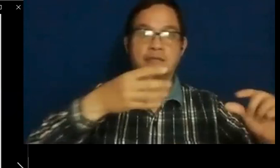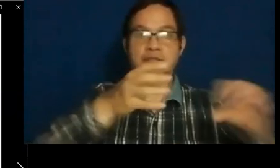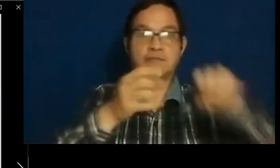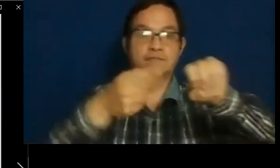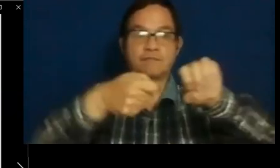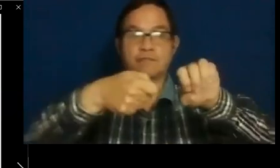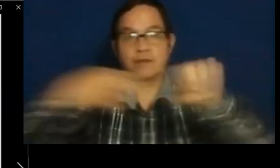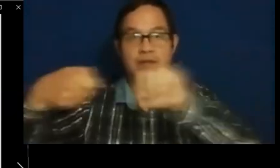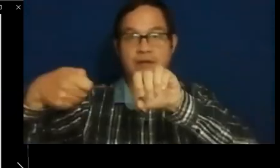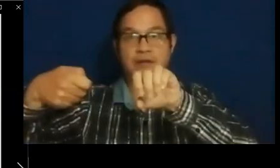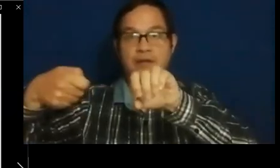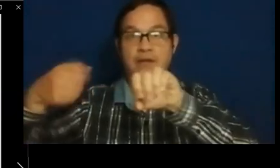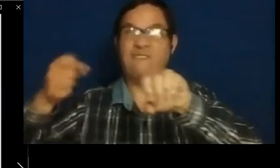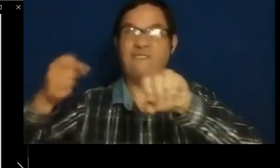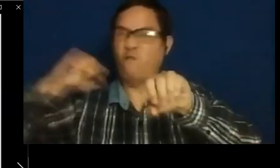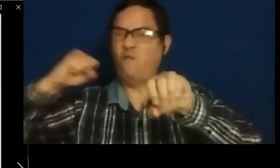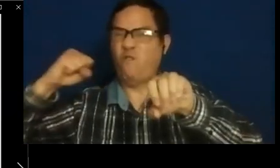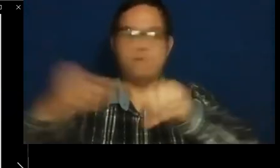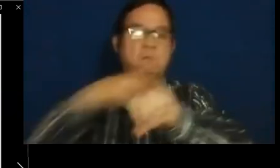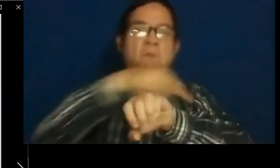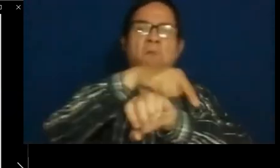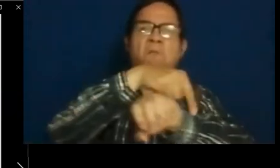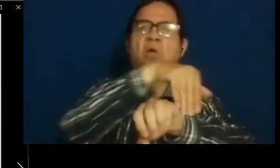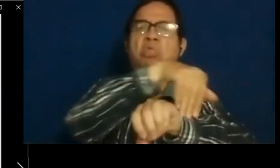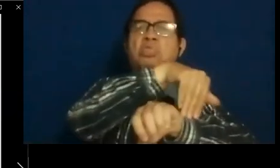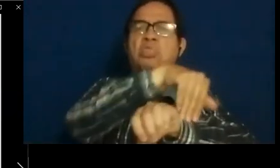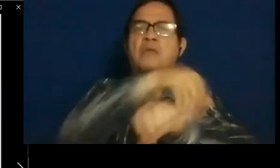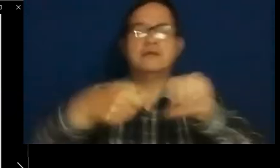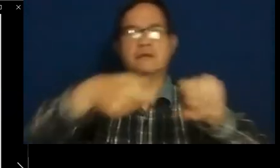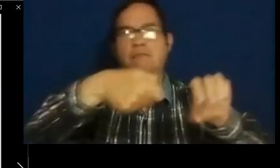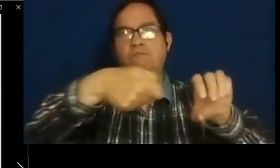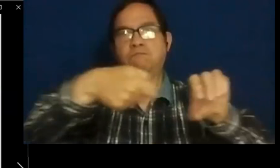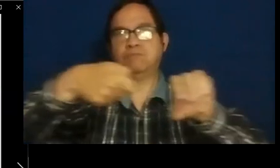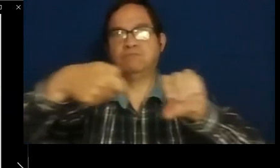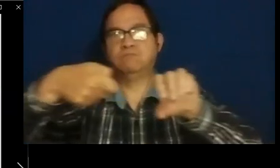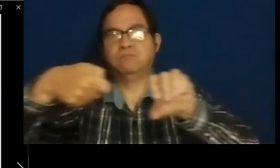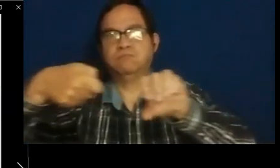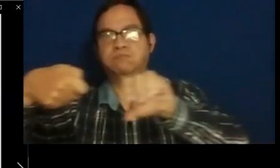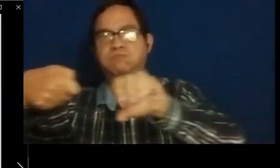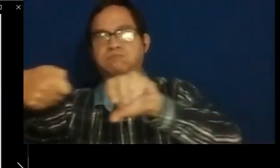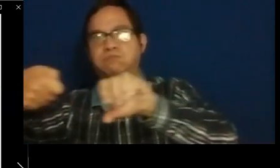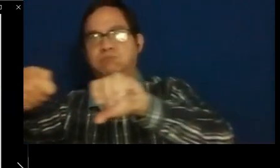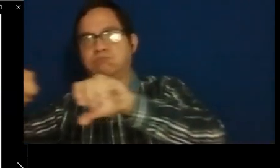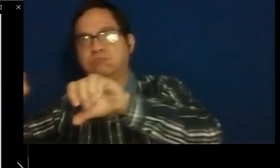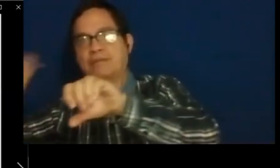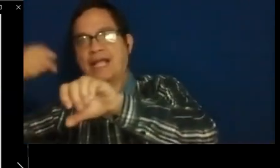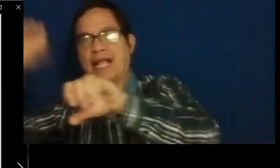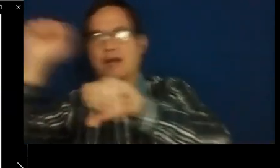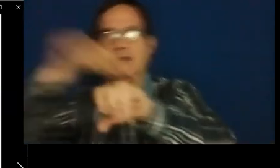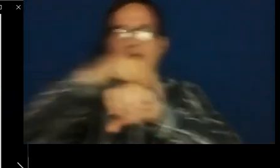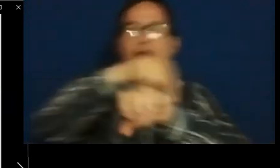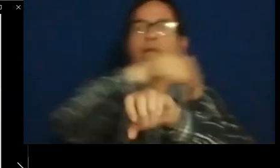derecha, ¿listo? Porque hay como un desbalance de fuerzas y claramente estamos aplicando una